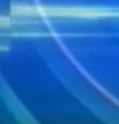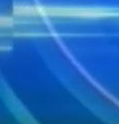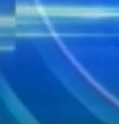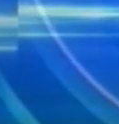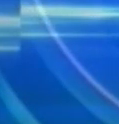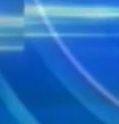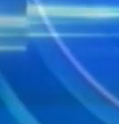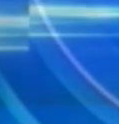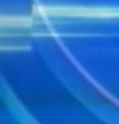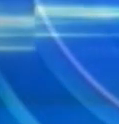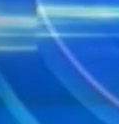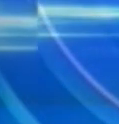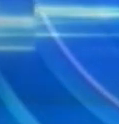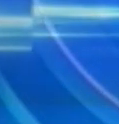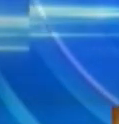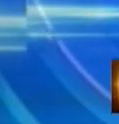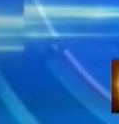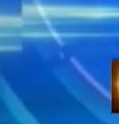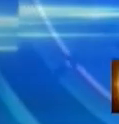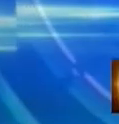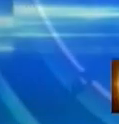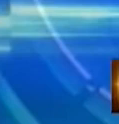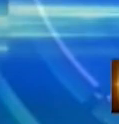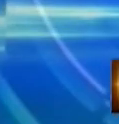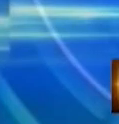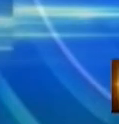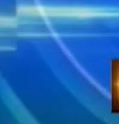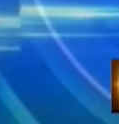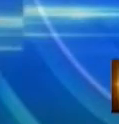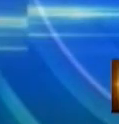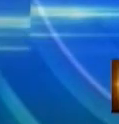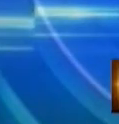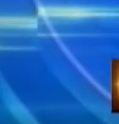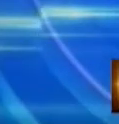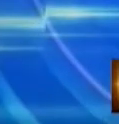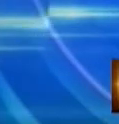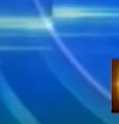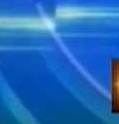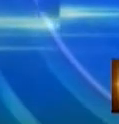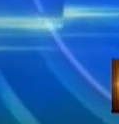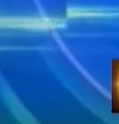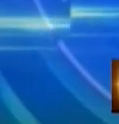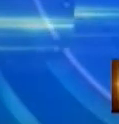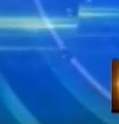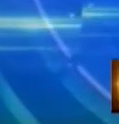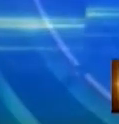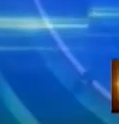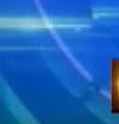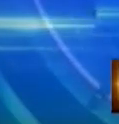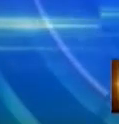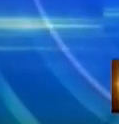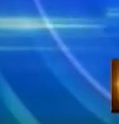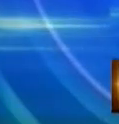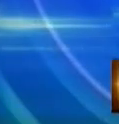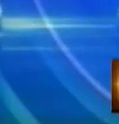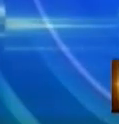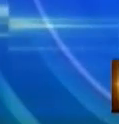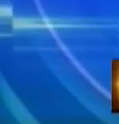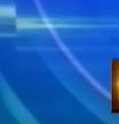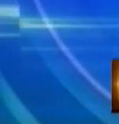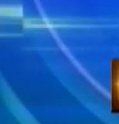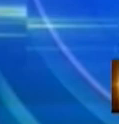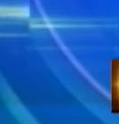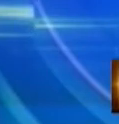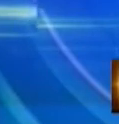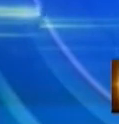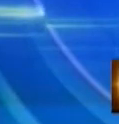el símbolo de lo que no se quiere hacer. ¿Por qué? Porque, vea usted, el mismo juicio que estamos viendo estos días con respecto a